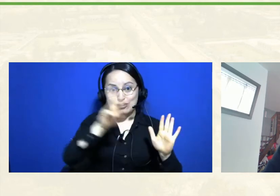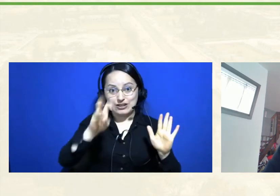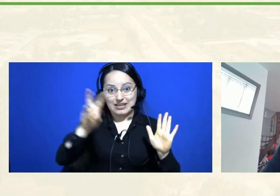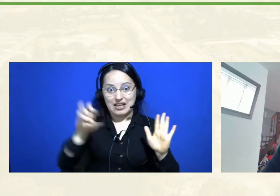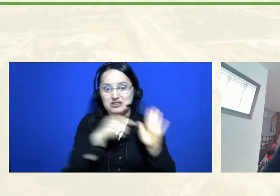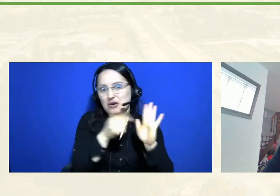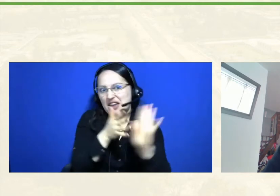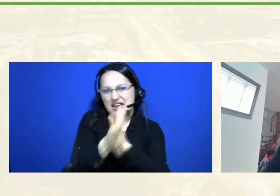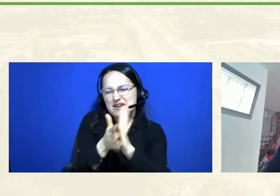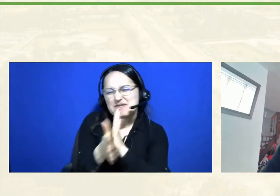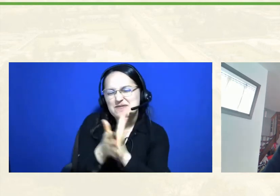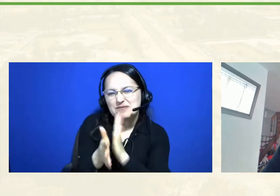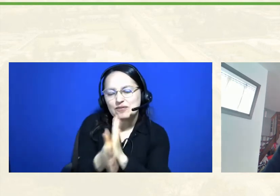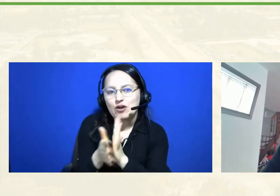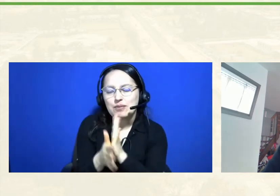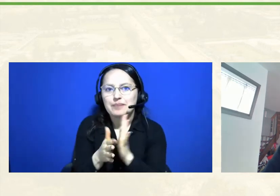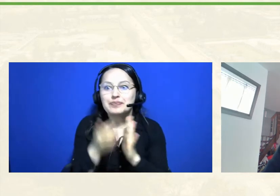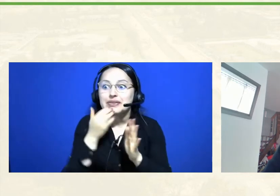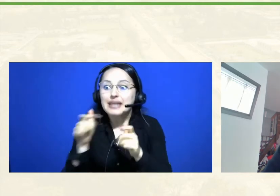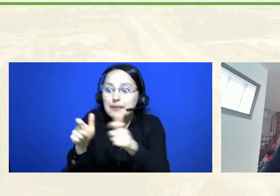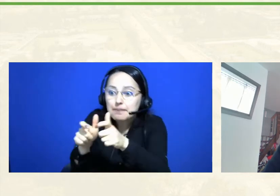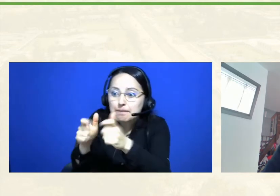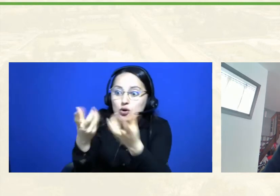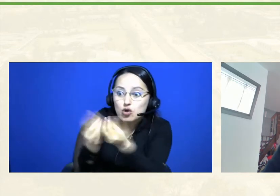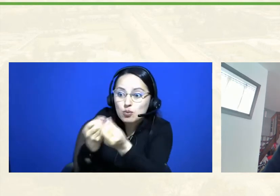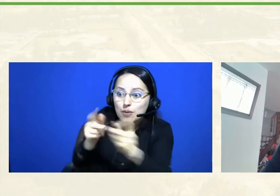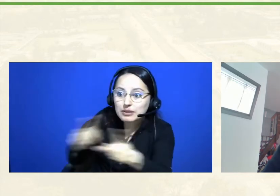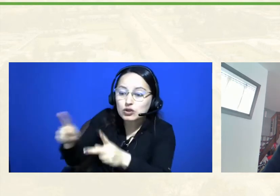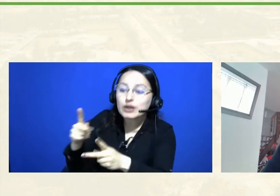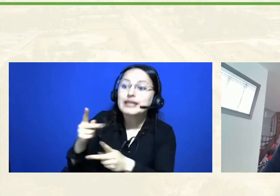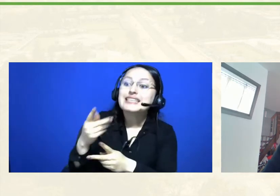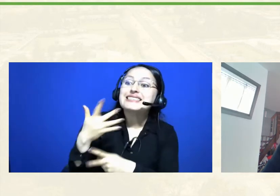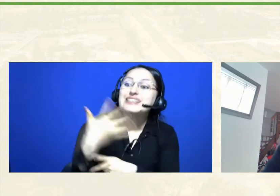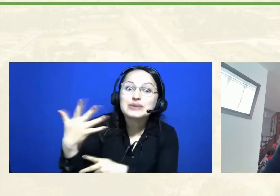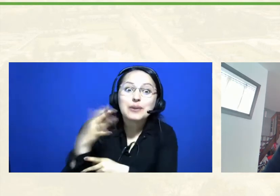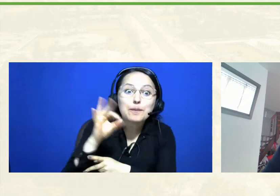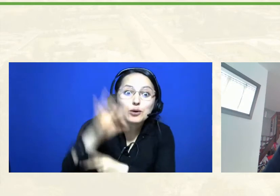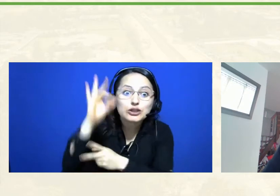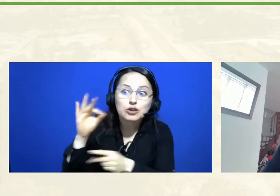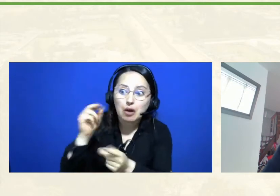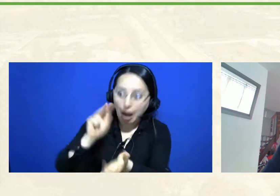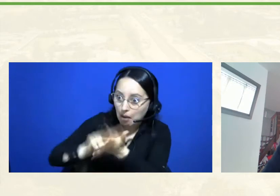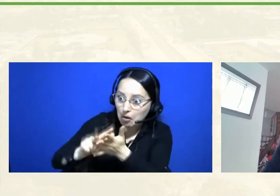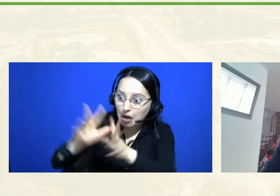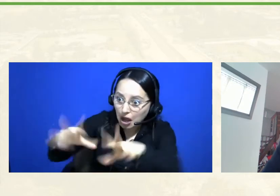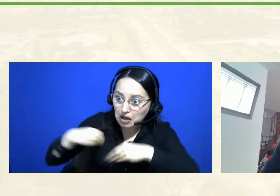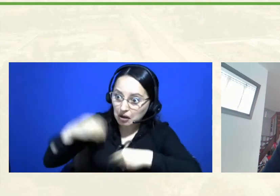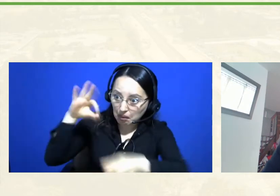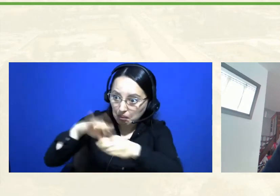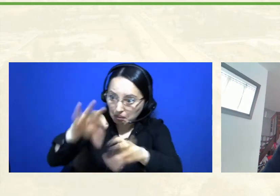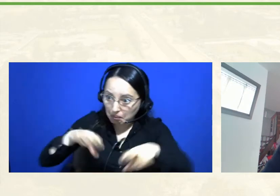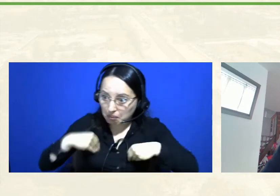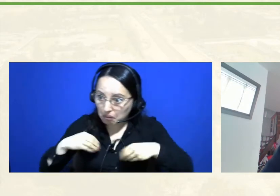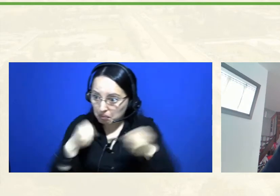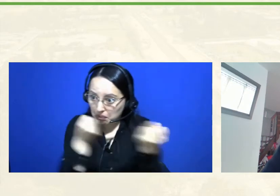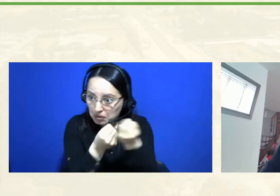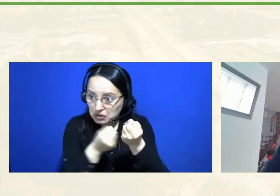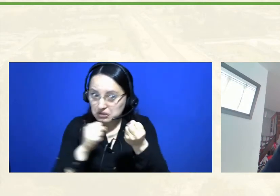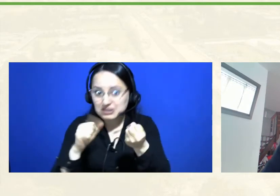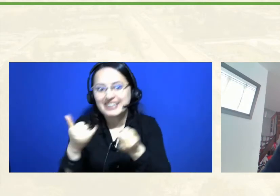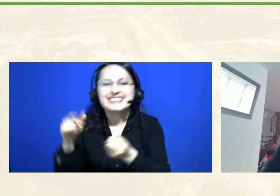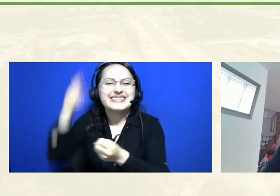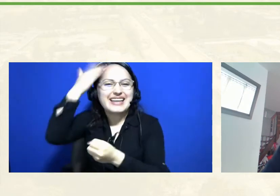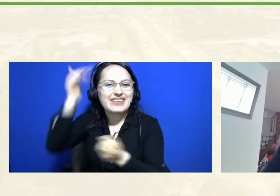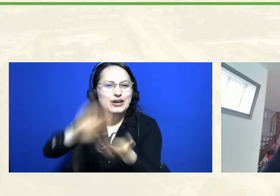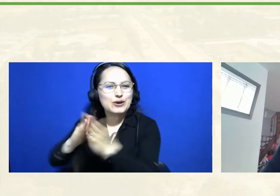si superamos el 55% de la aprobación del proyecto con la información financiera que tienen que cofinanciar las